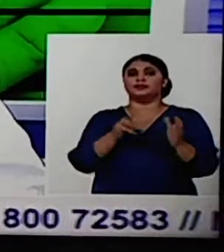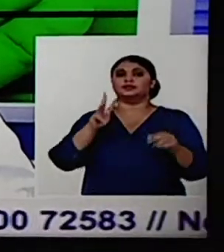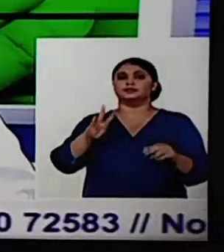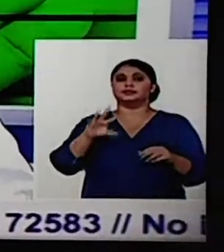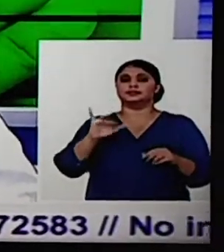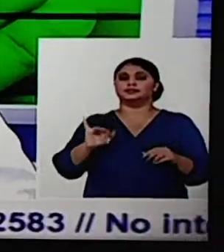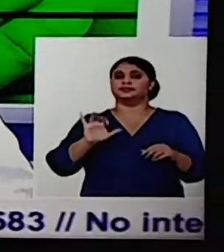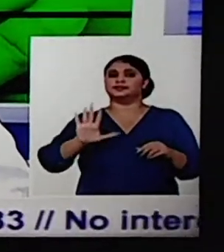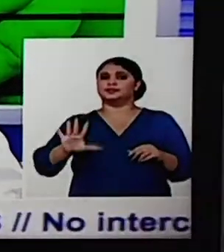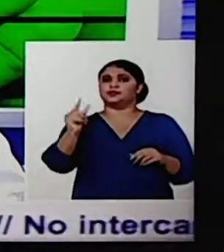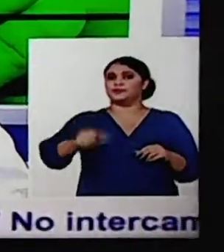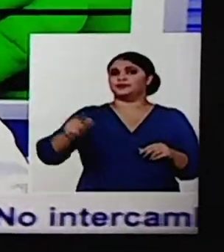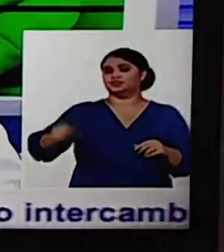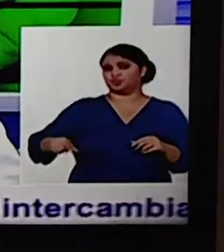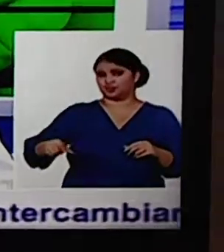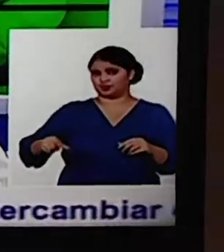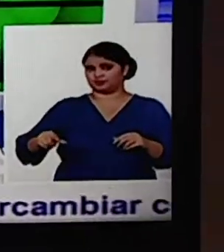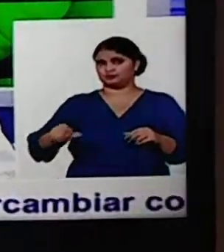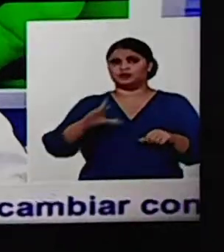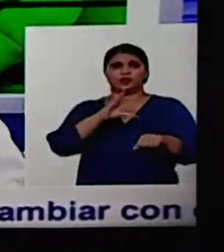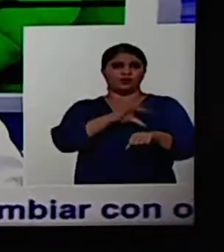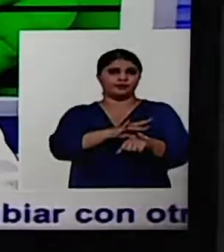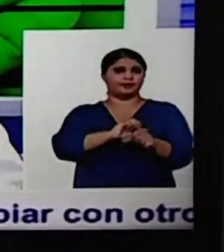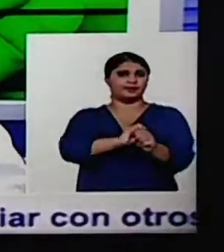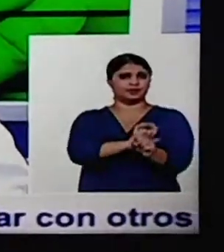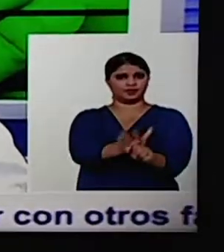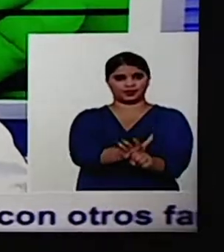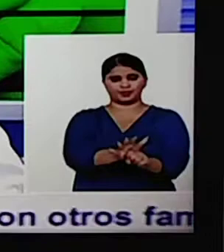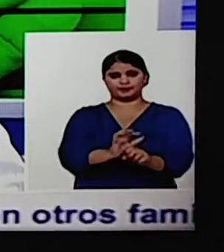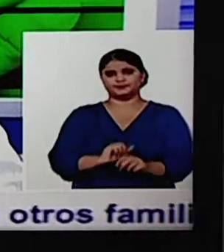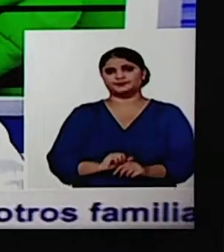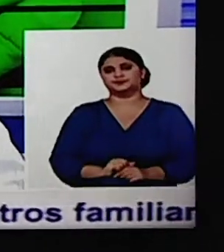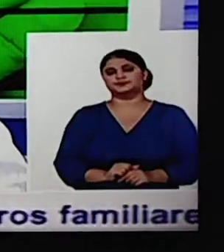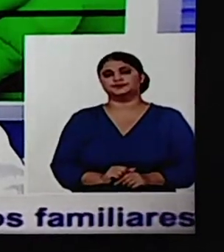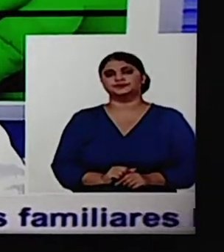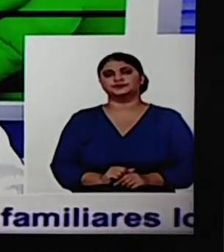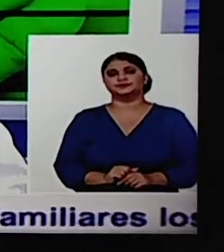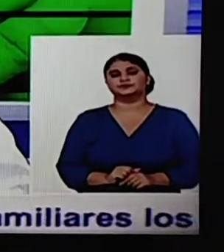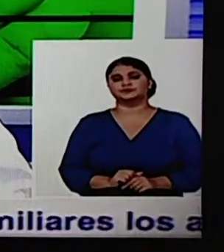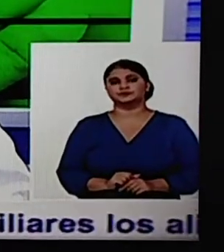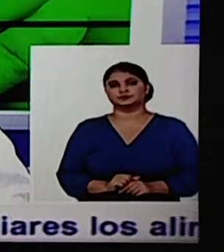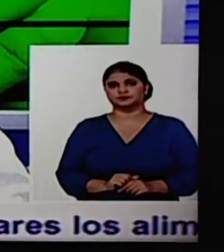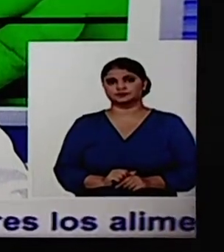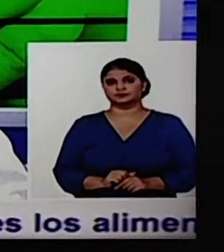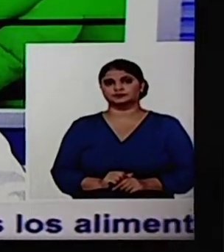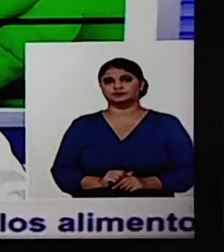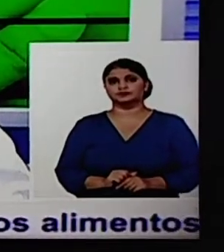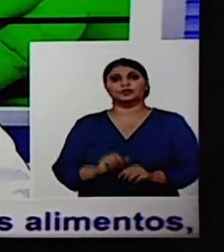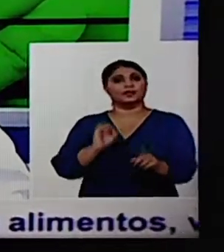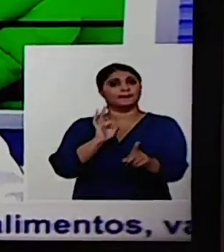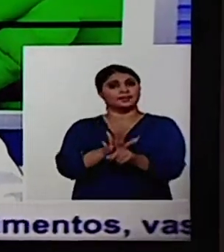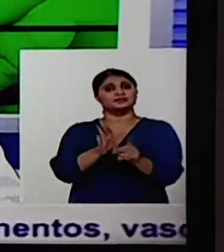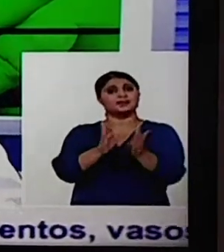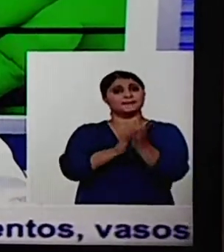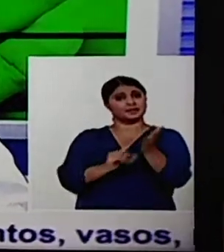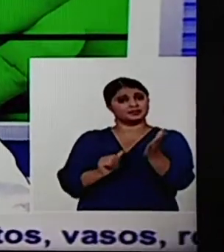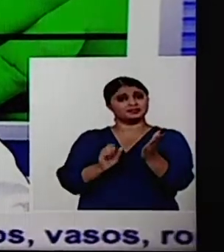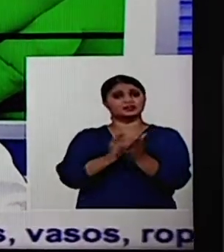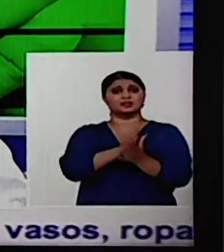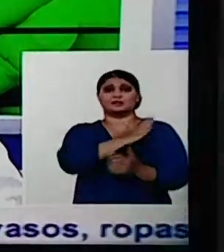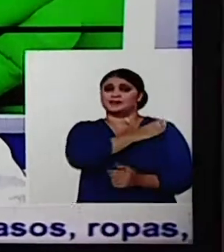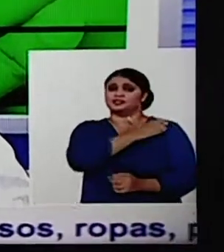119.375 personas con COVID-19 en nuestro país desde marzo del año